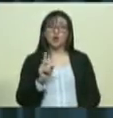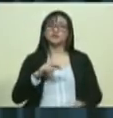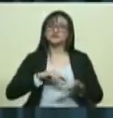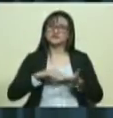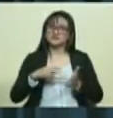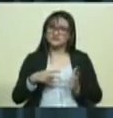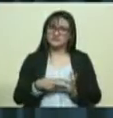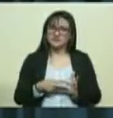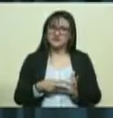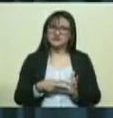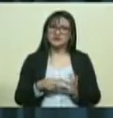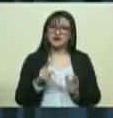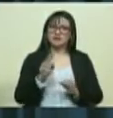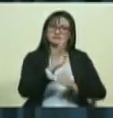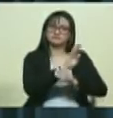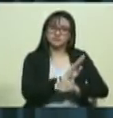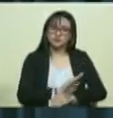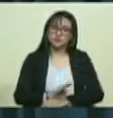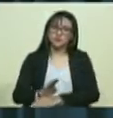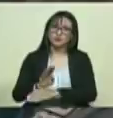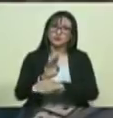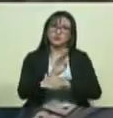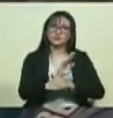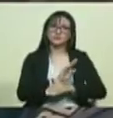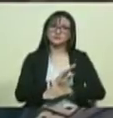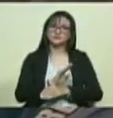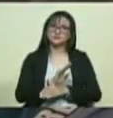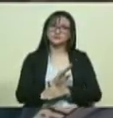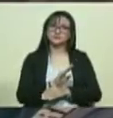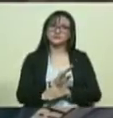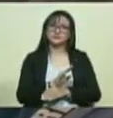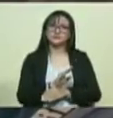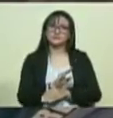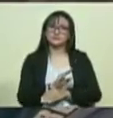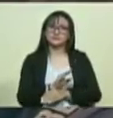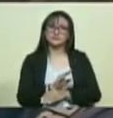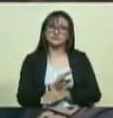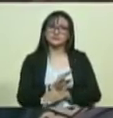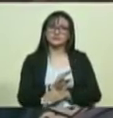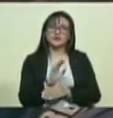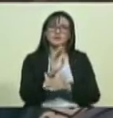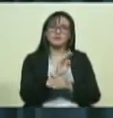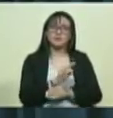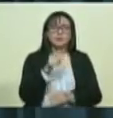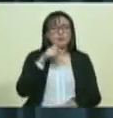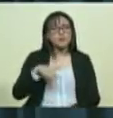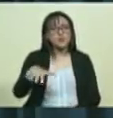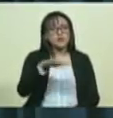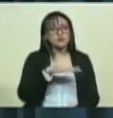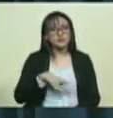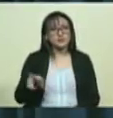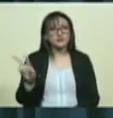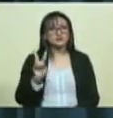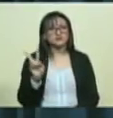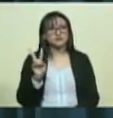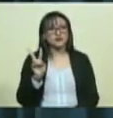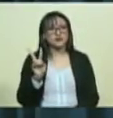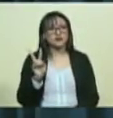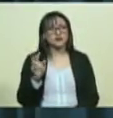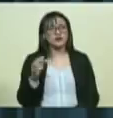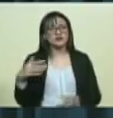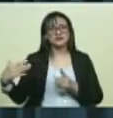el manto protector que sea que con el que se ha tratado de proteger al pueblo de venezuela de todas estas